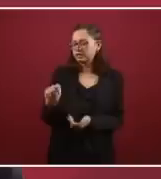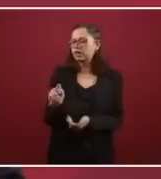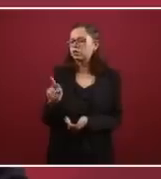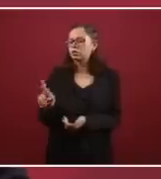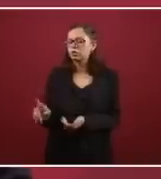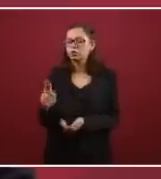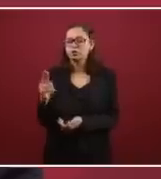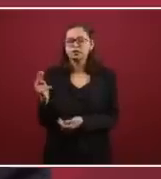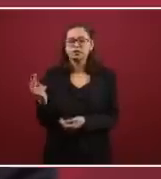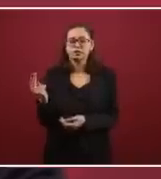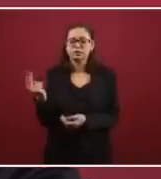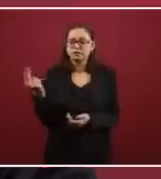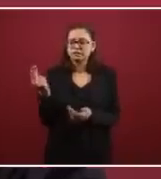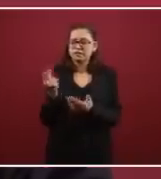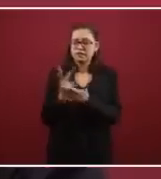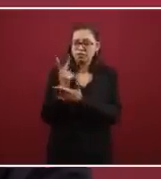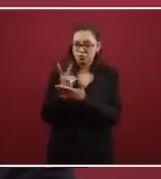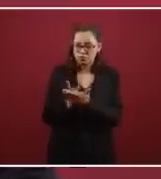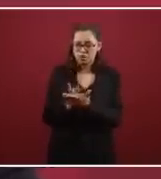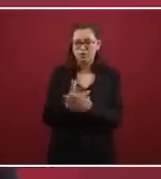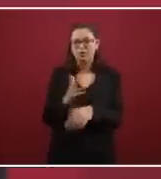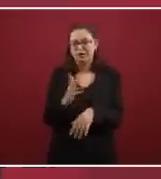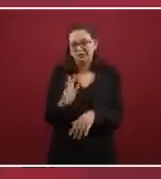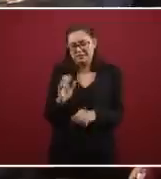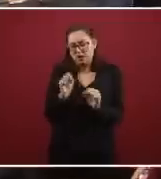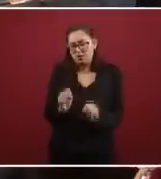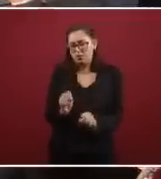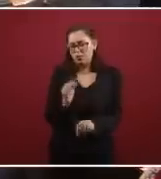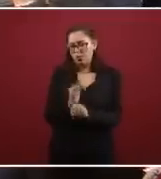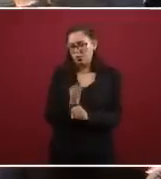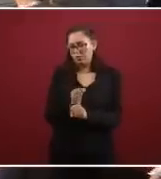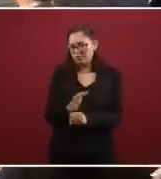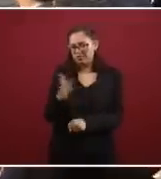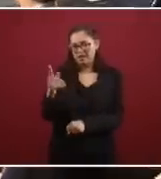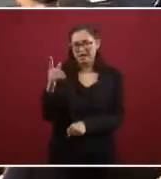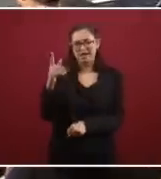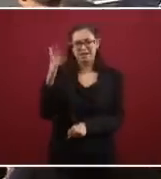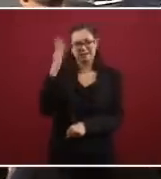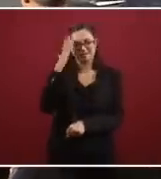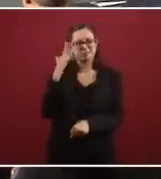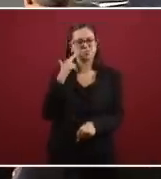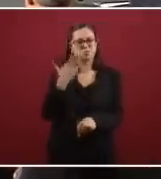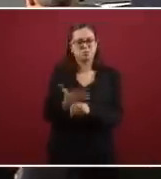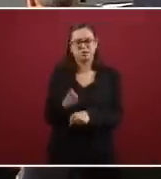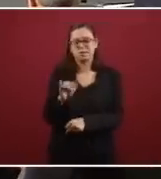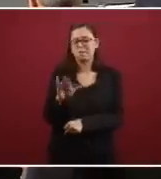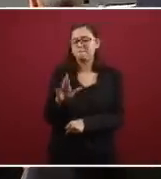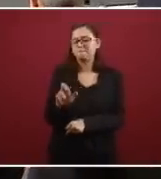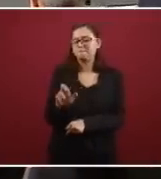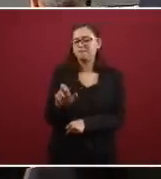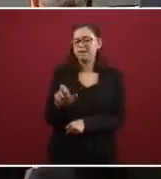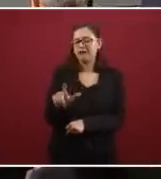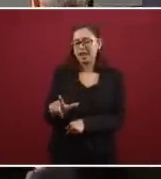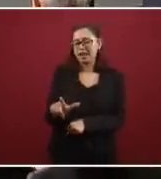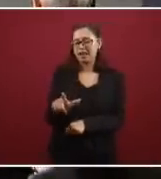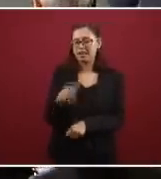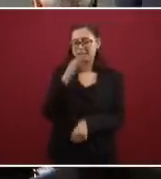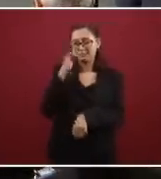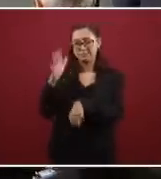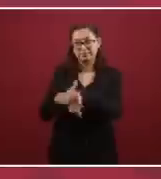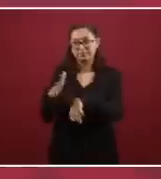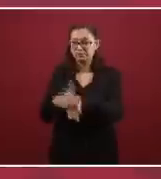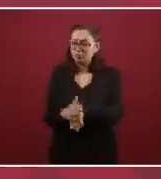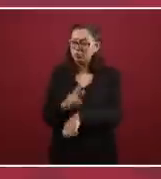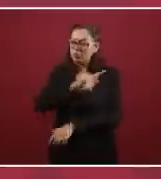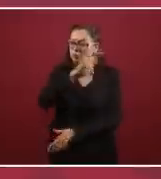programa, ya nos va a escuchar ahora Miguel Torruco, en ese sentido, para ir a